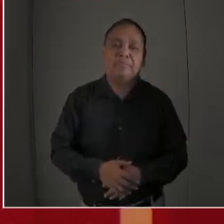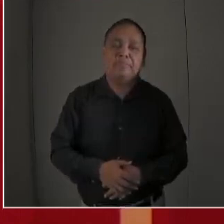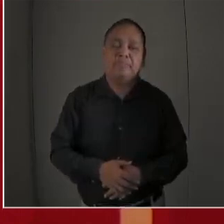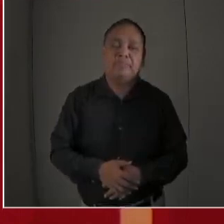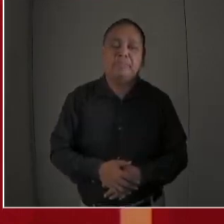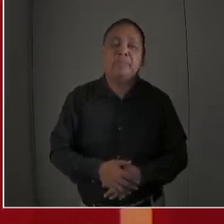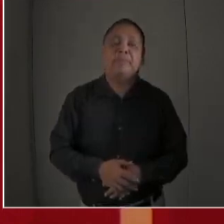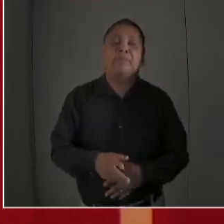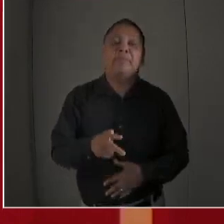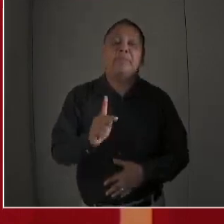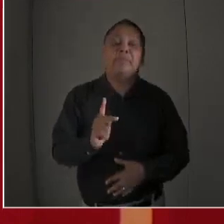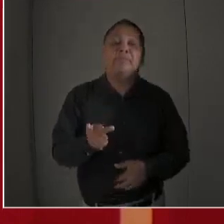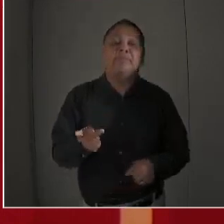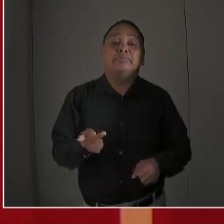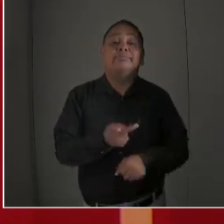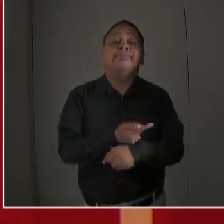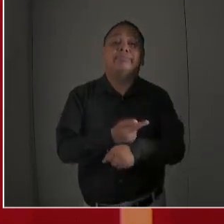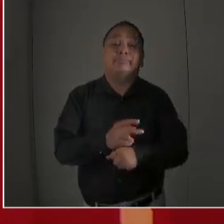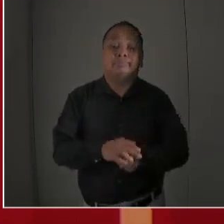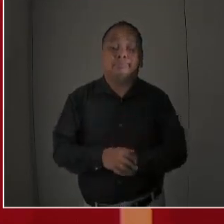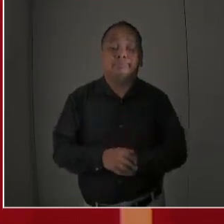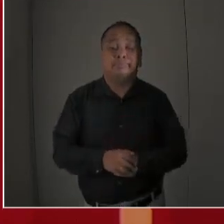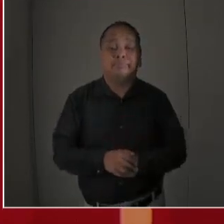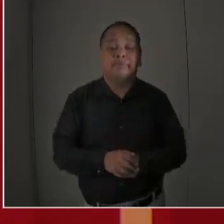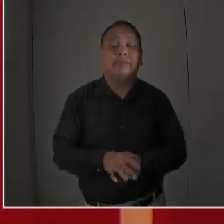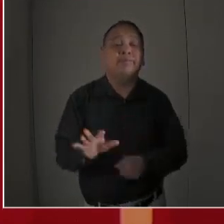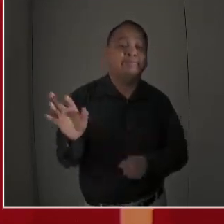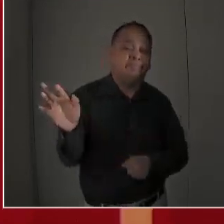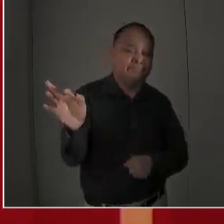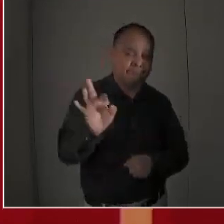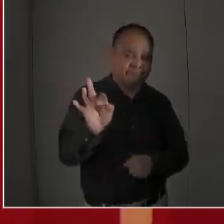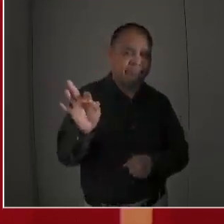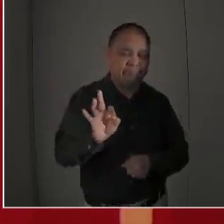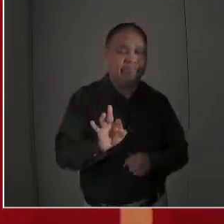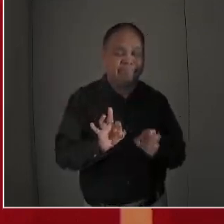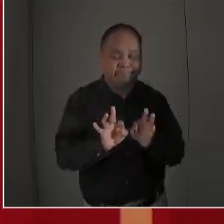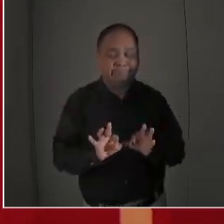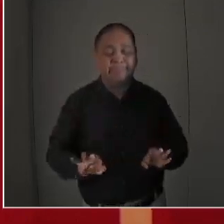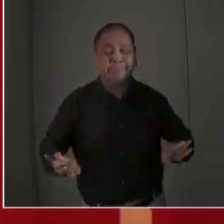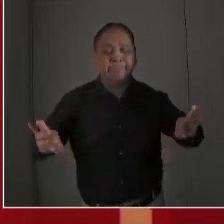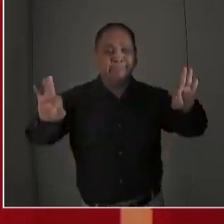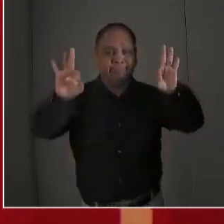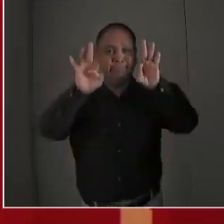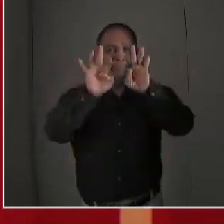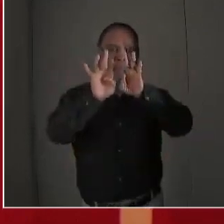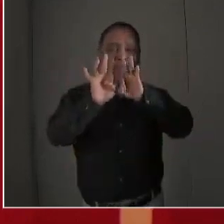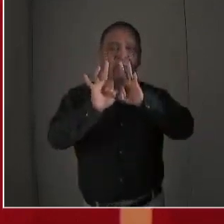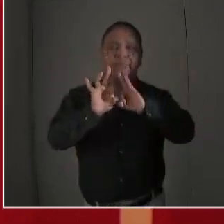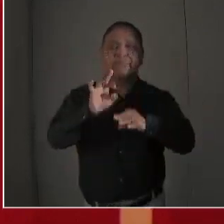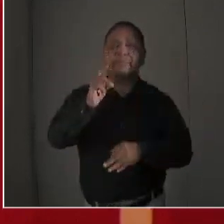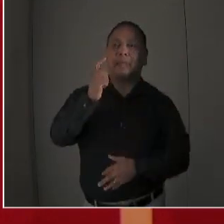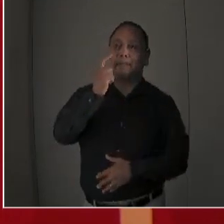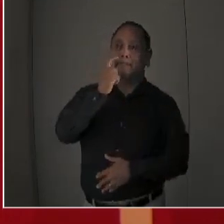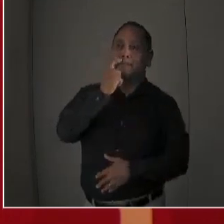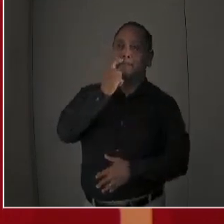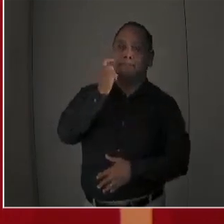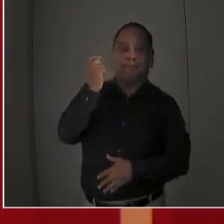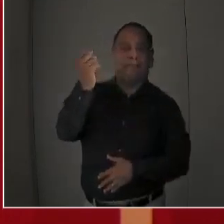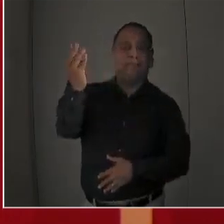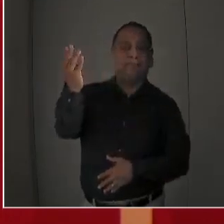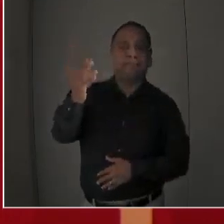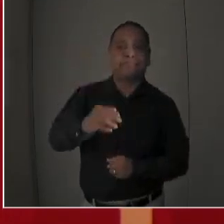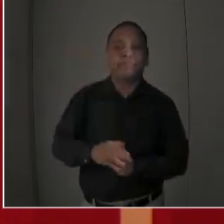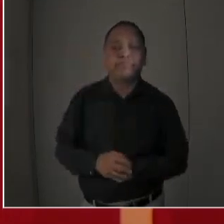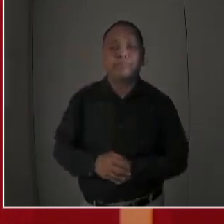quizá lo más importante que nos dejó y nos enseñó el presidente es el